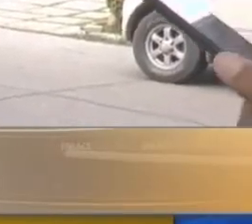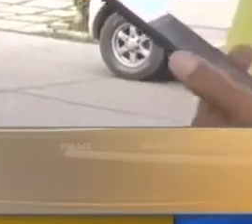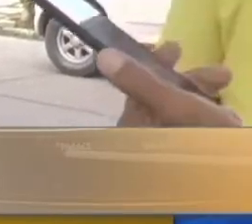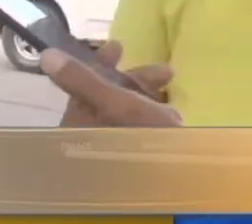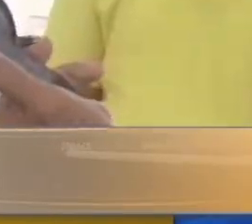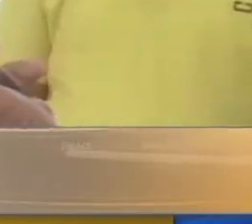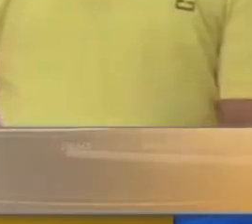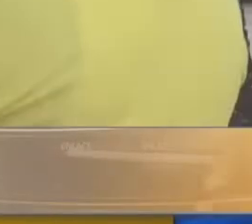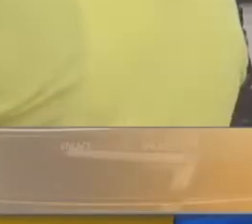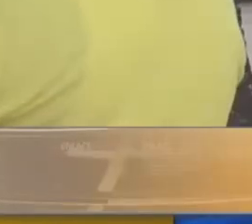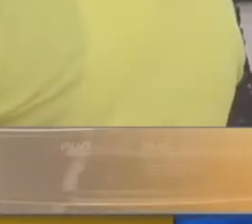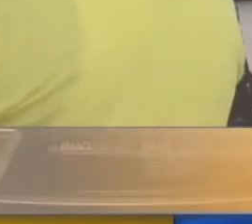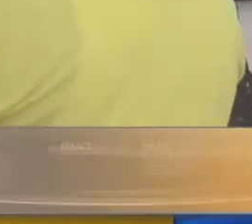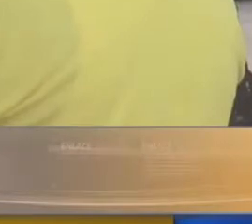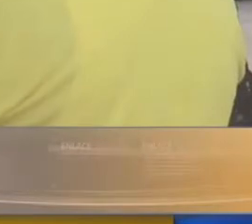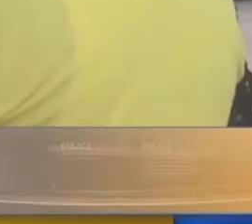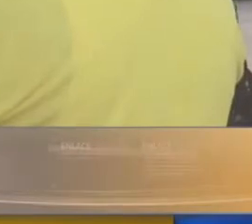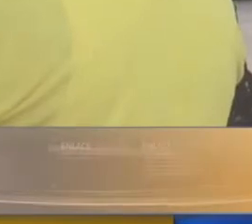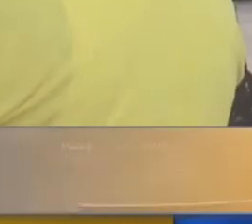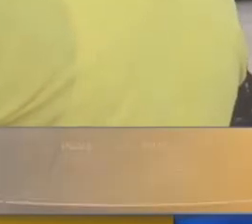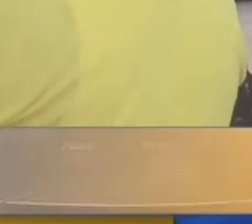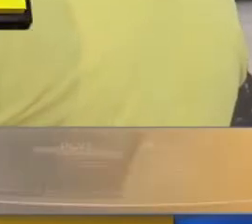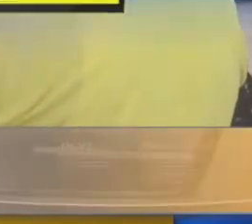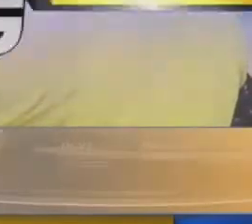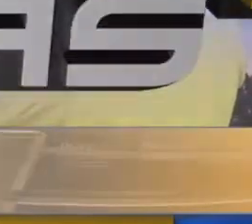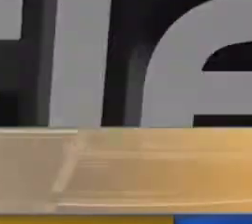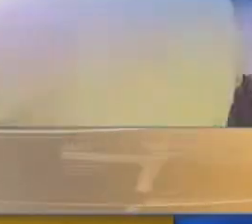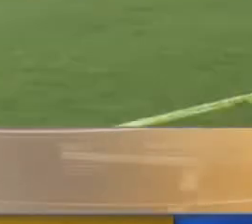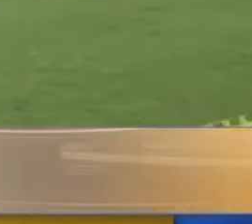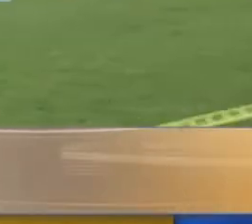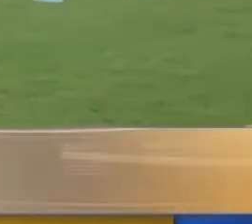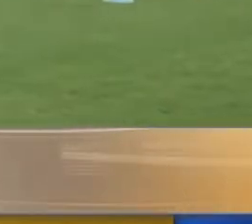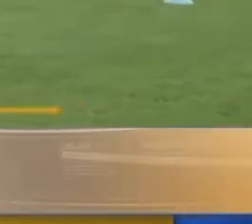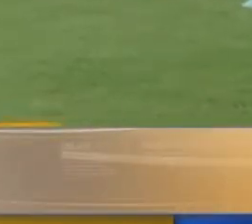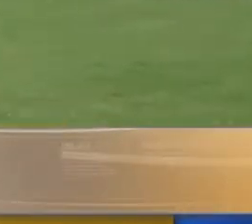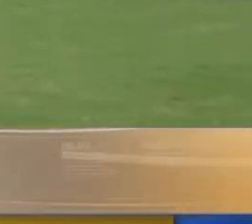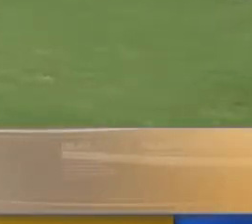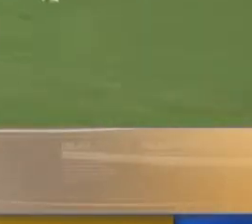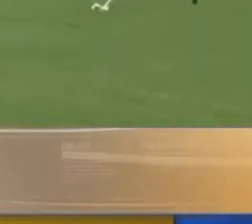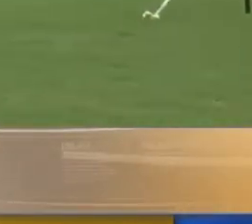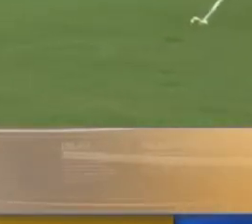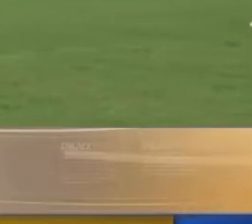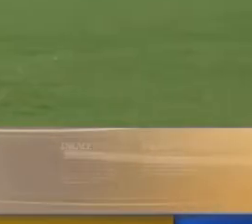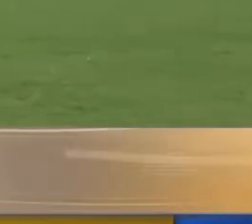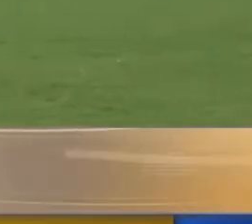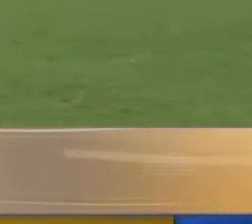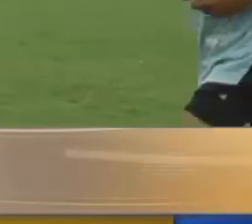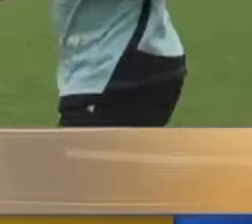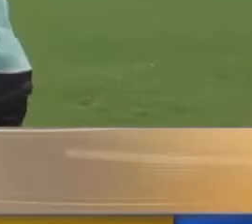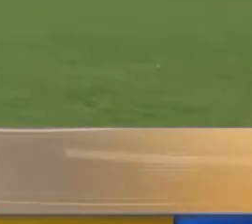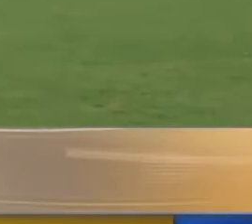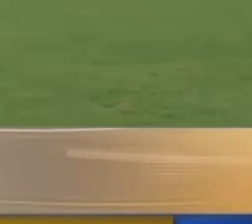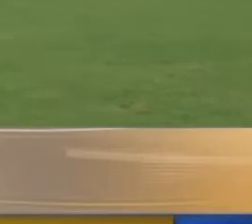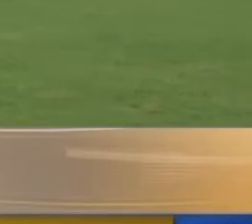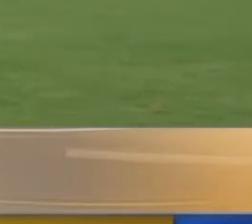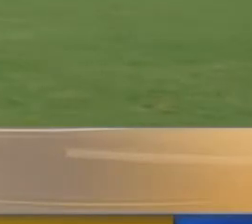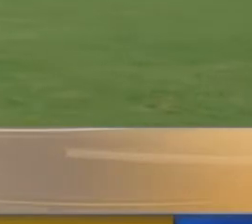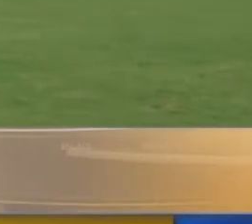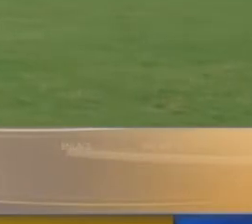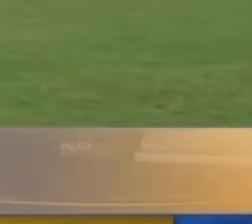libros sigan abiertos para la inscripción de los mismos. En los deportes, Alianza Petrolera realizó trabajos físicos hoy en el Estadio Daniel